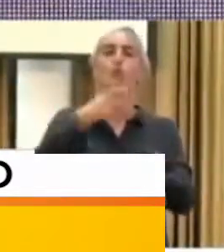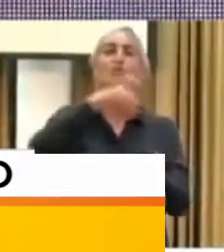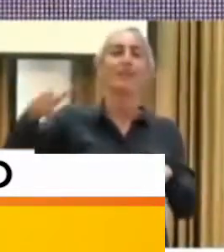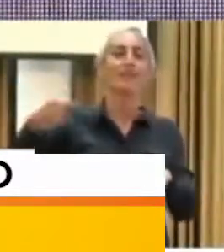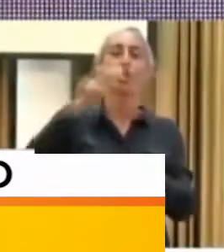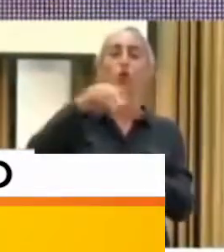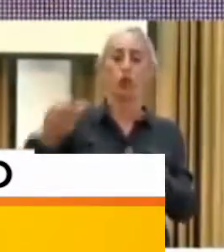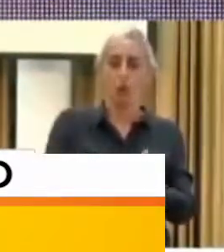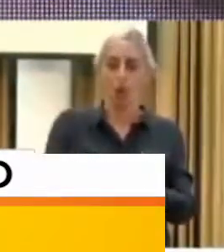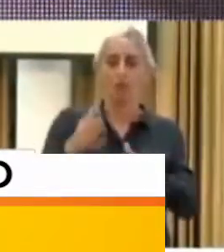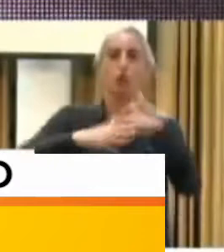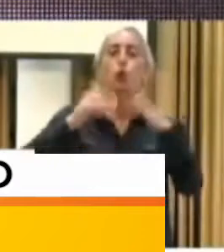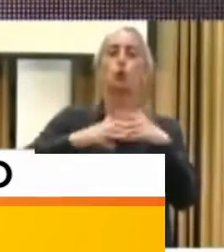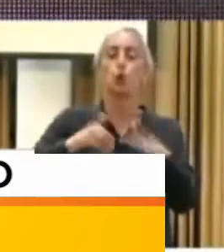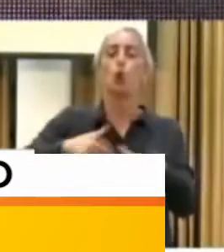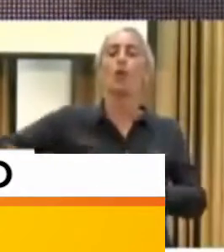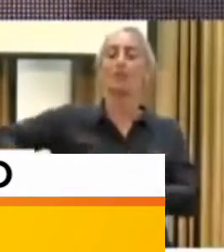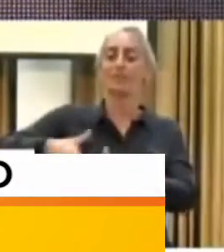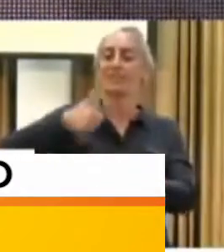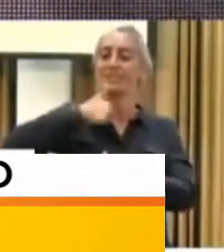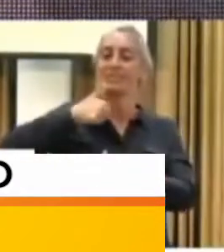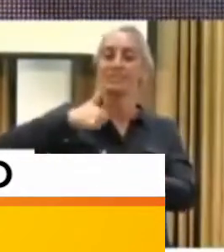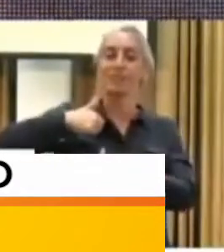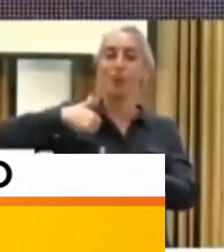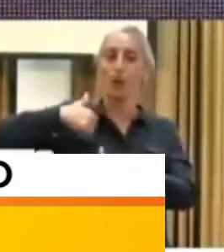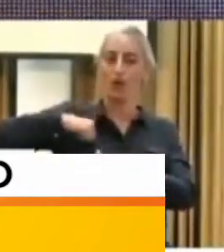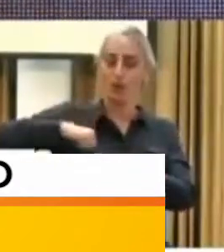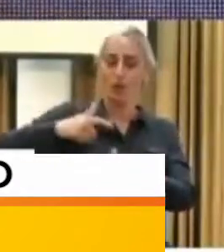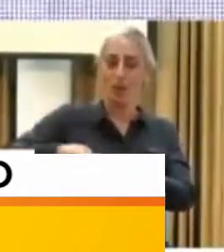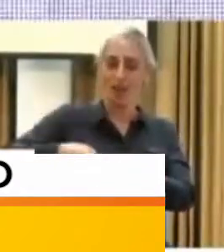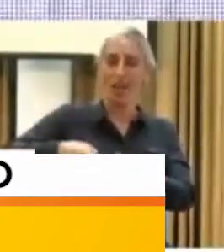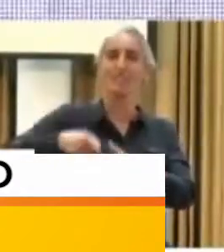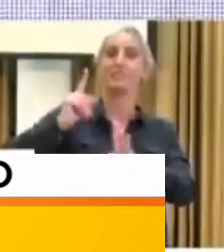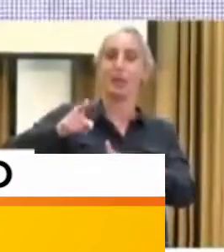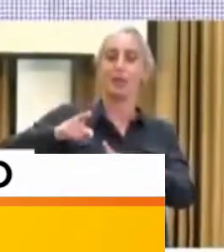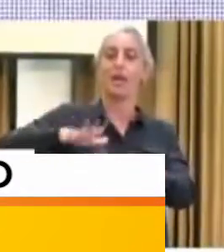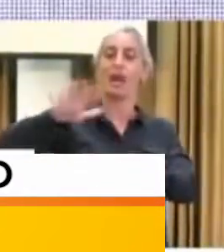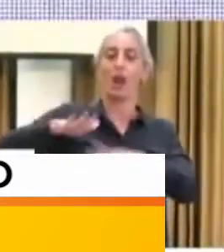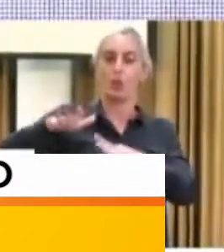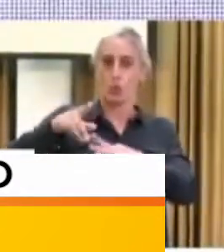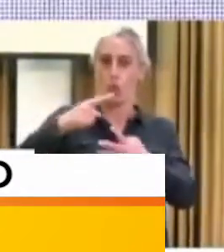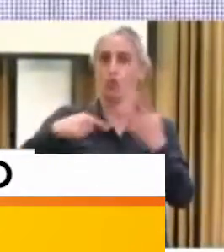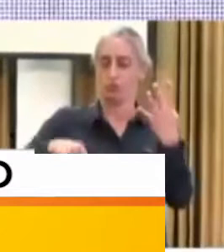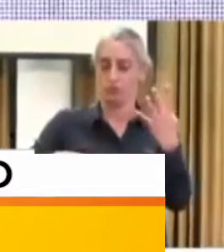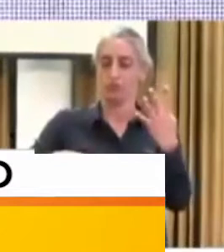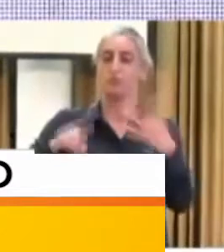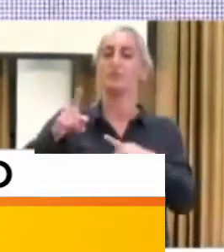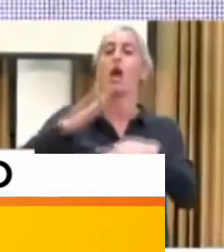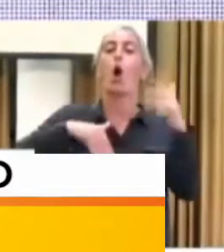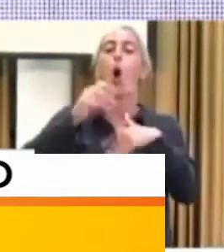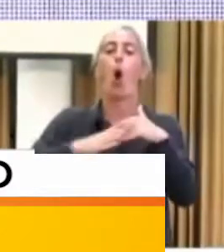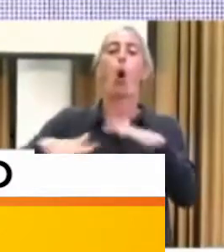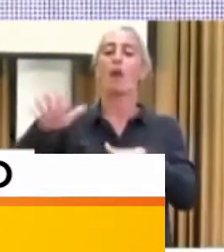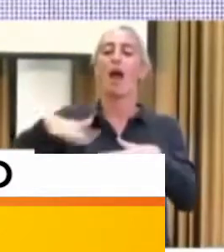construimos una red de desagüe cloacal troncal entre la calle obrero argentino copahue y los álamos chocón y mover obras en el barrio confluencia